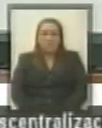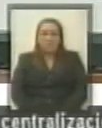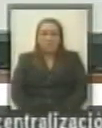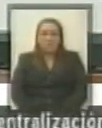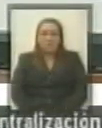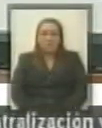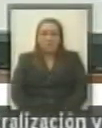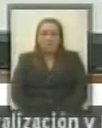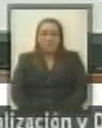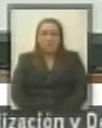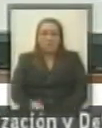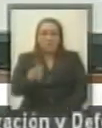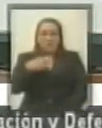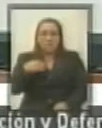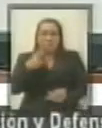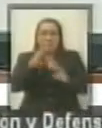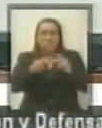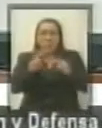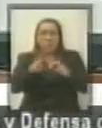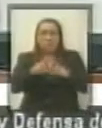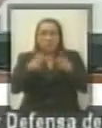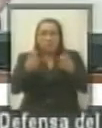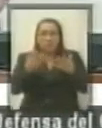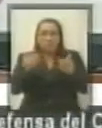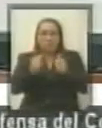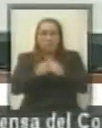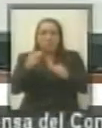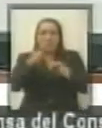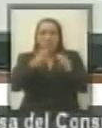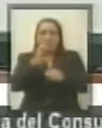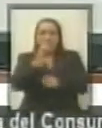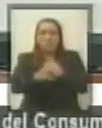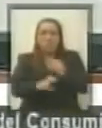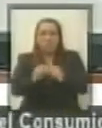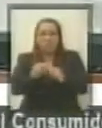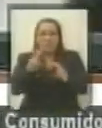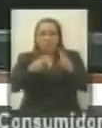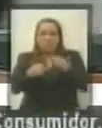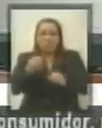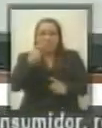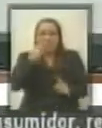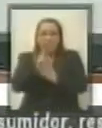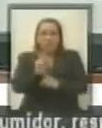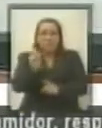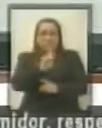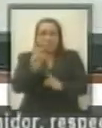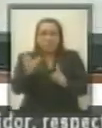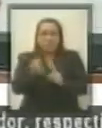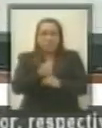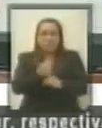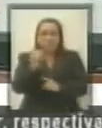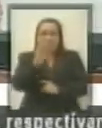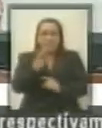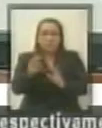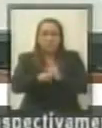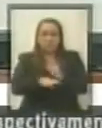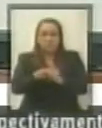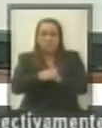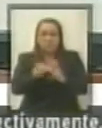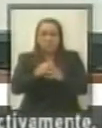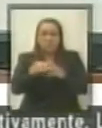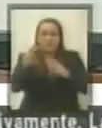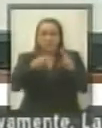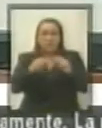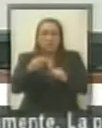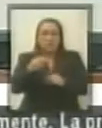la evaluación personal. Son 2 grandes etapas, la evaluación curricular y la evaluación personal. Si no se alcanza el puntaje mínimo en la